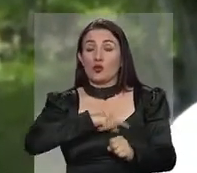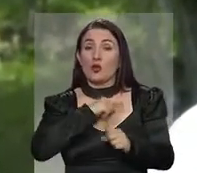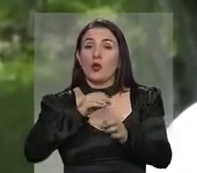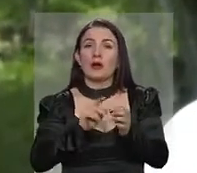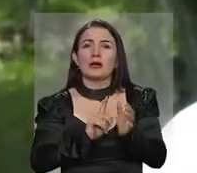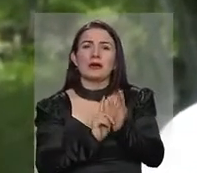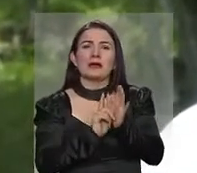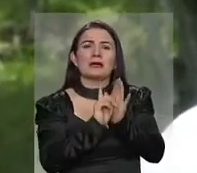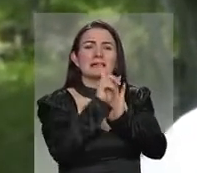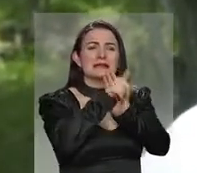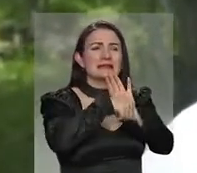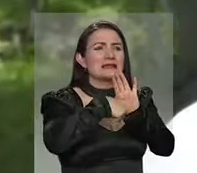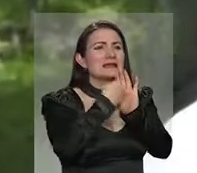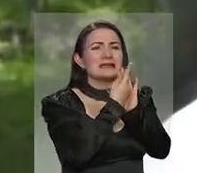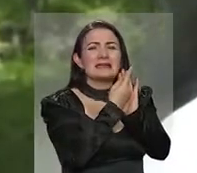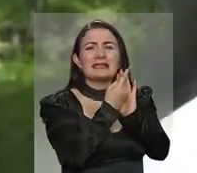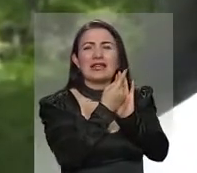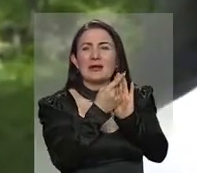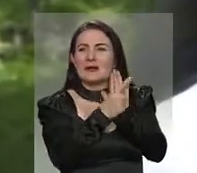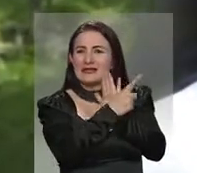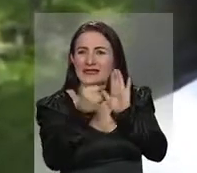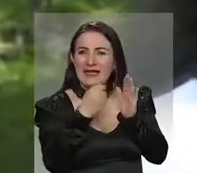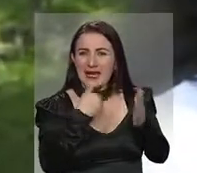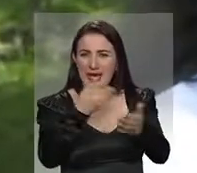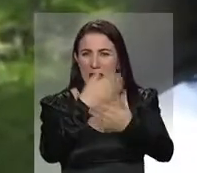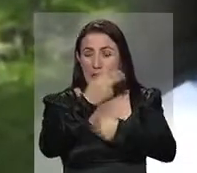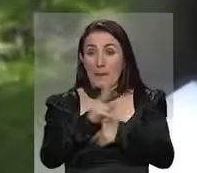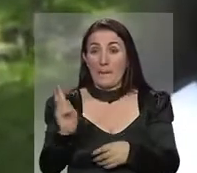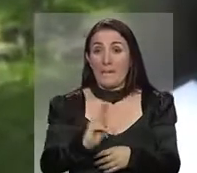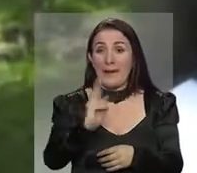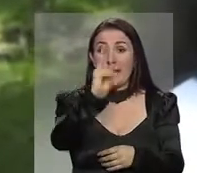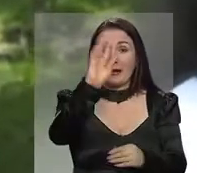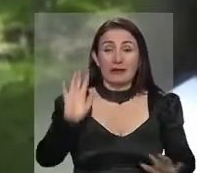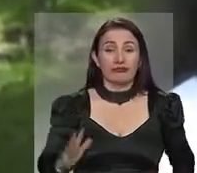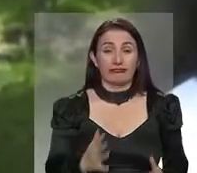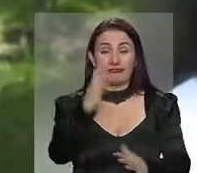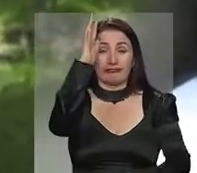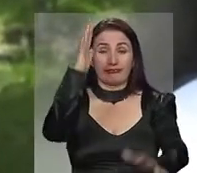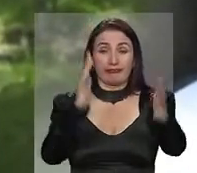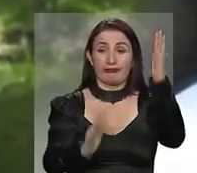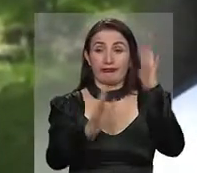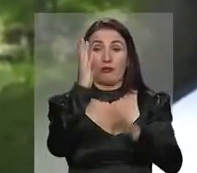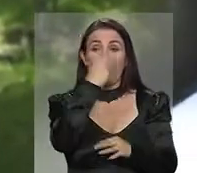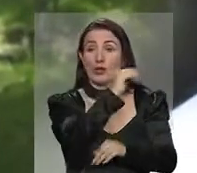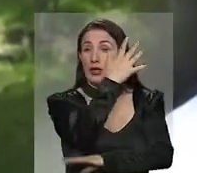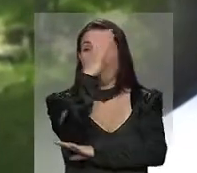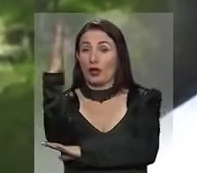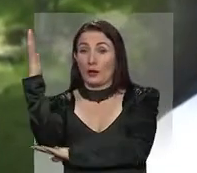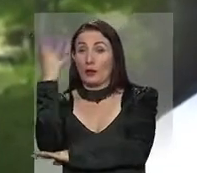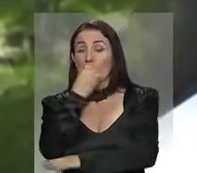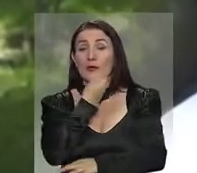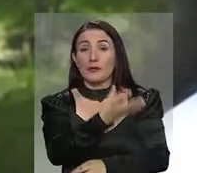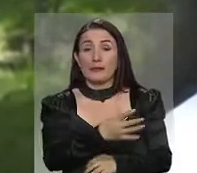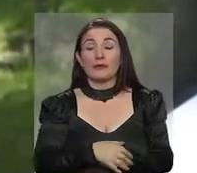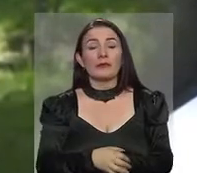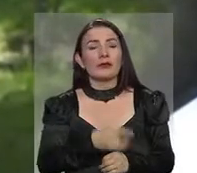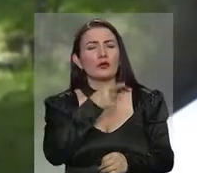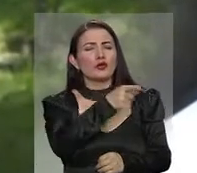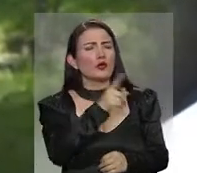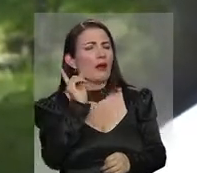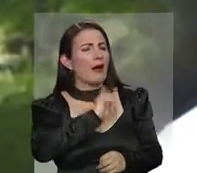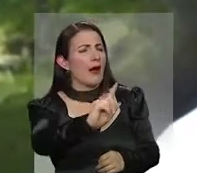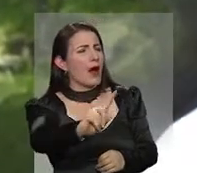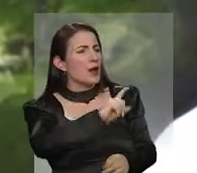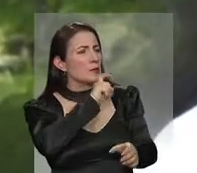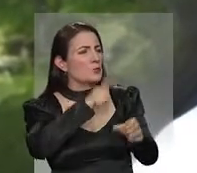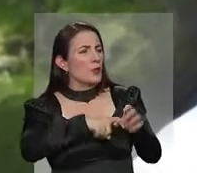siglo verde para Bogotá. Son 20 organizaciones las que participan en este programa. Quisiera preguntarte, ¿hace cuánto haces parte de tu organización y cómo es